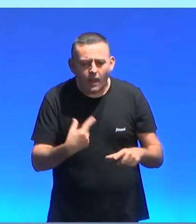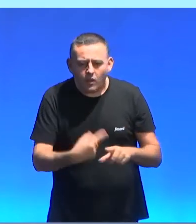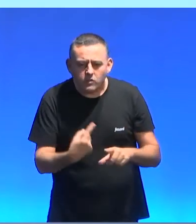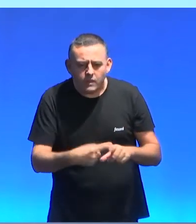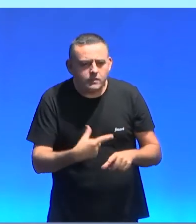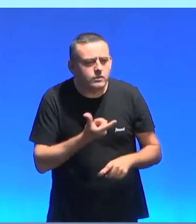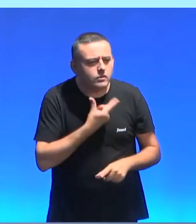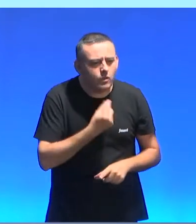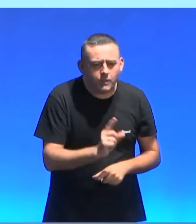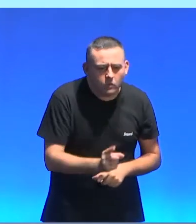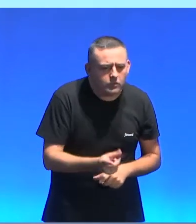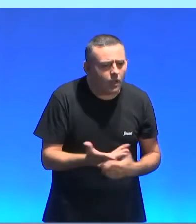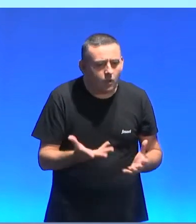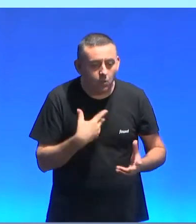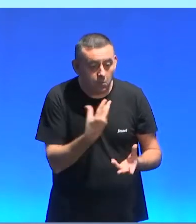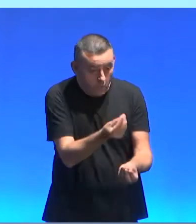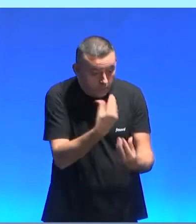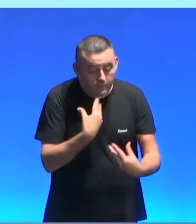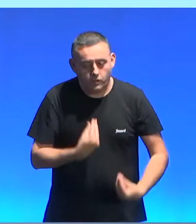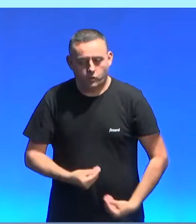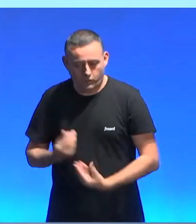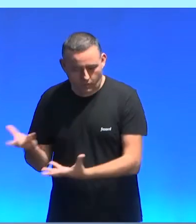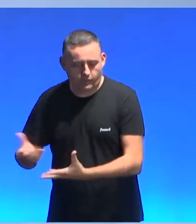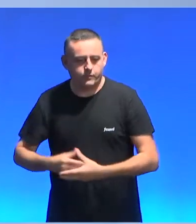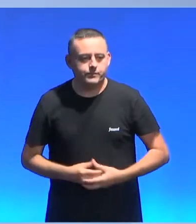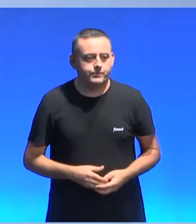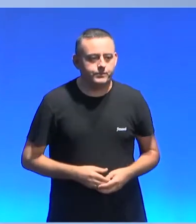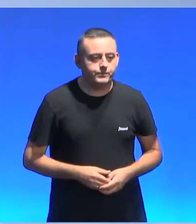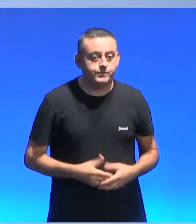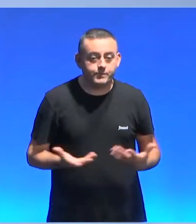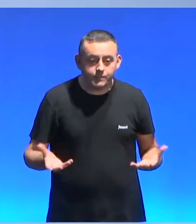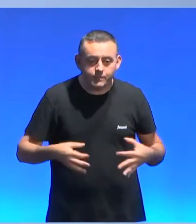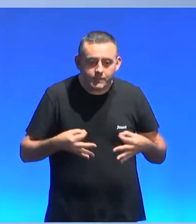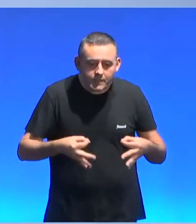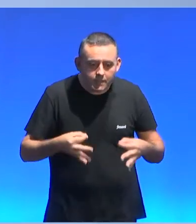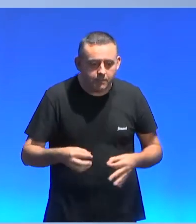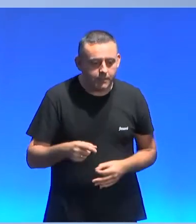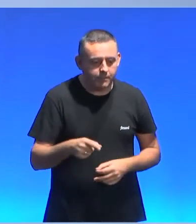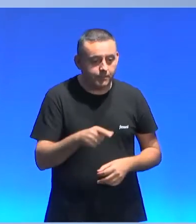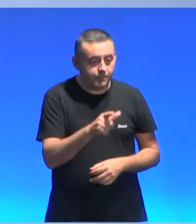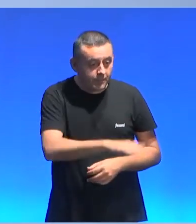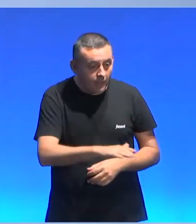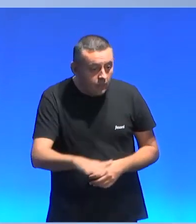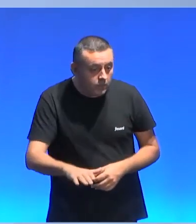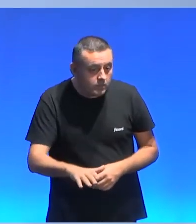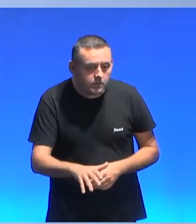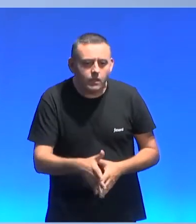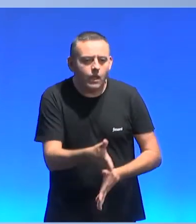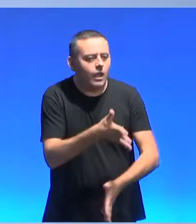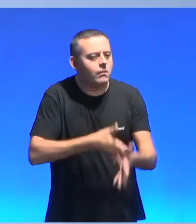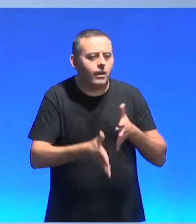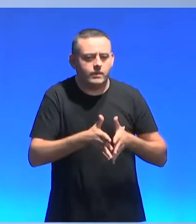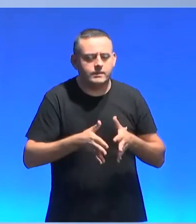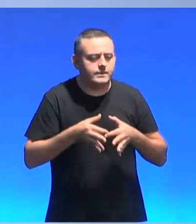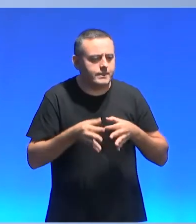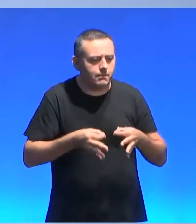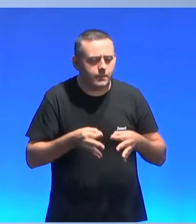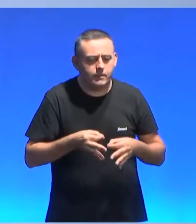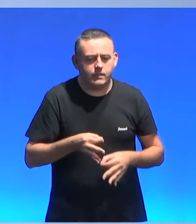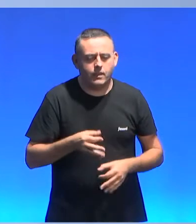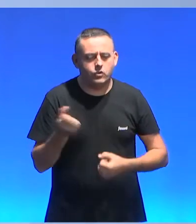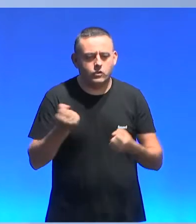por razones que no entiendo hasta ahora, empiezan a hablar de los aparcamientos. Y el tema era